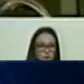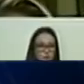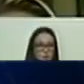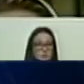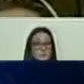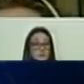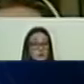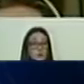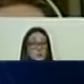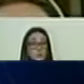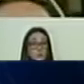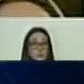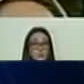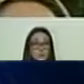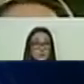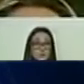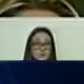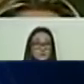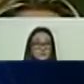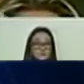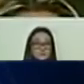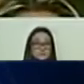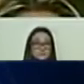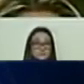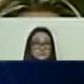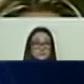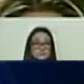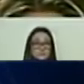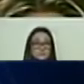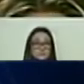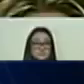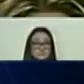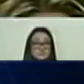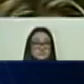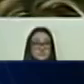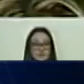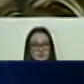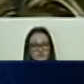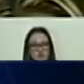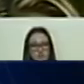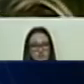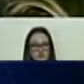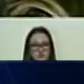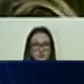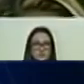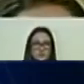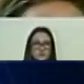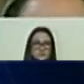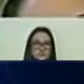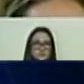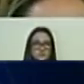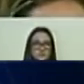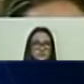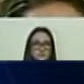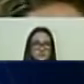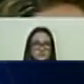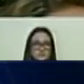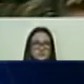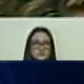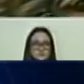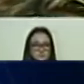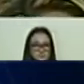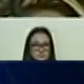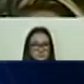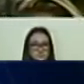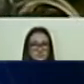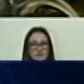en consideración que usted señala que se está violando el derecho internacional? Eso por un lado. Por la